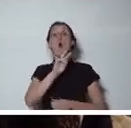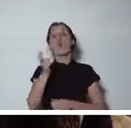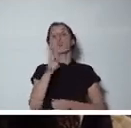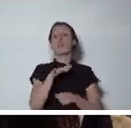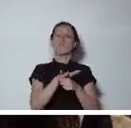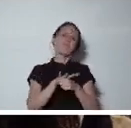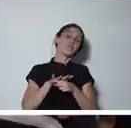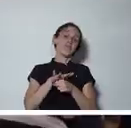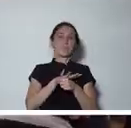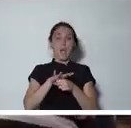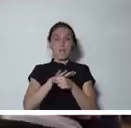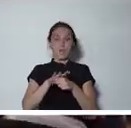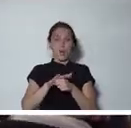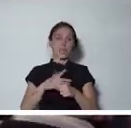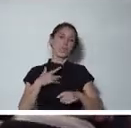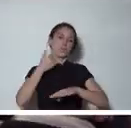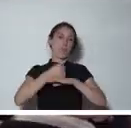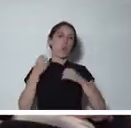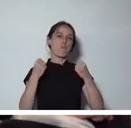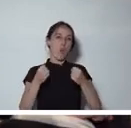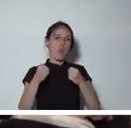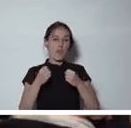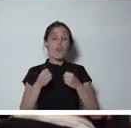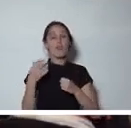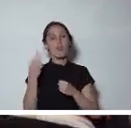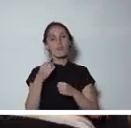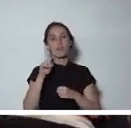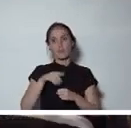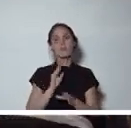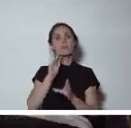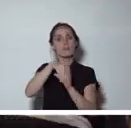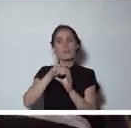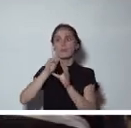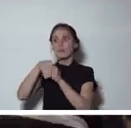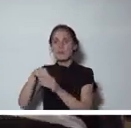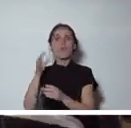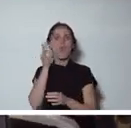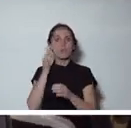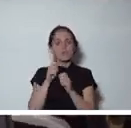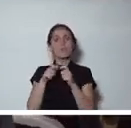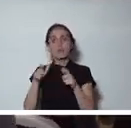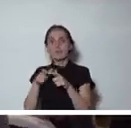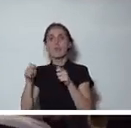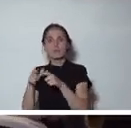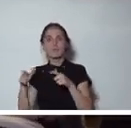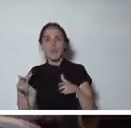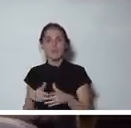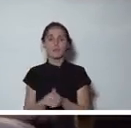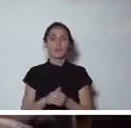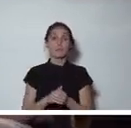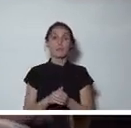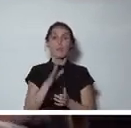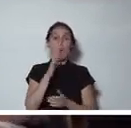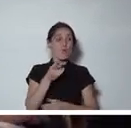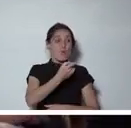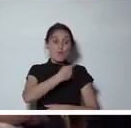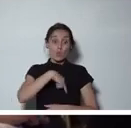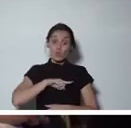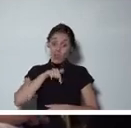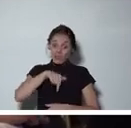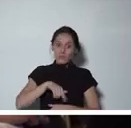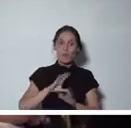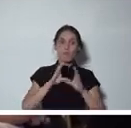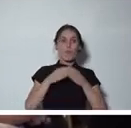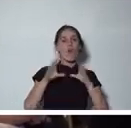de hecho la oleada también feminista que ahora celebramos tienen gran parte que ver también con la indignación de todas nosotras ante esa